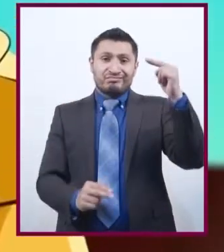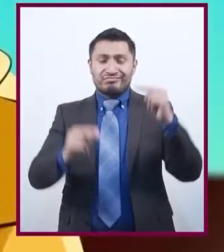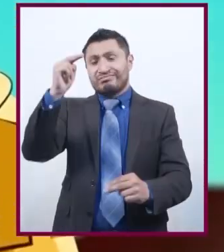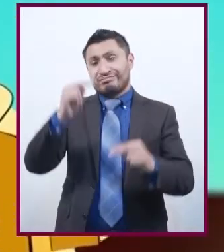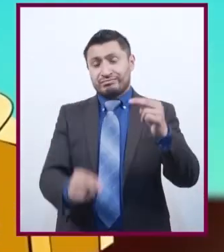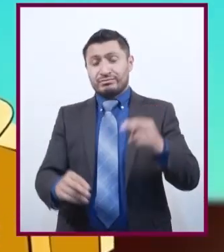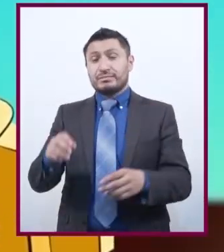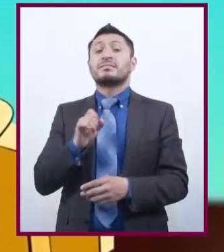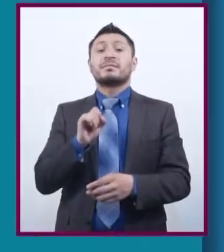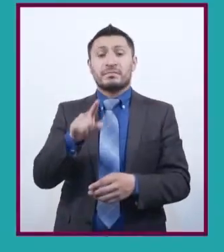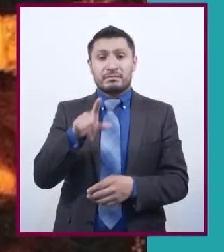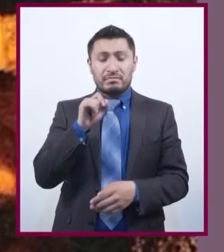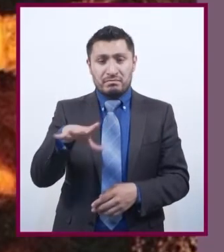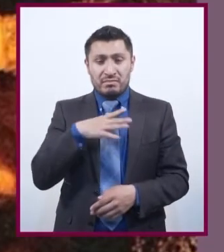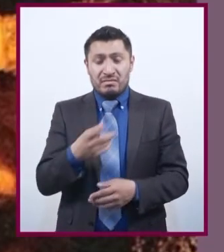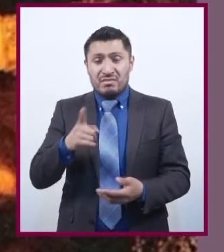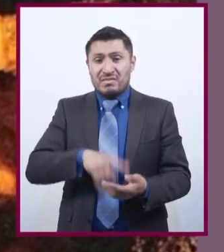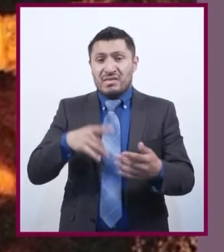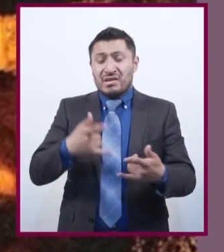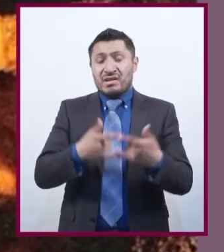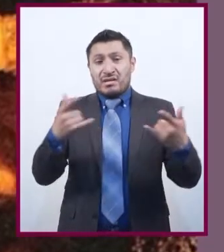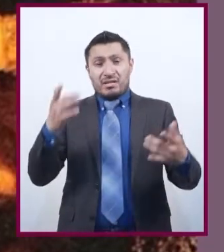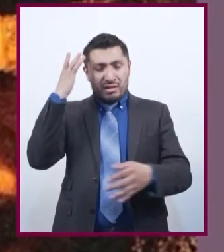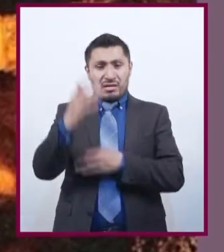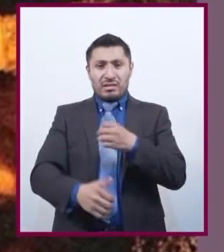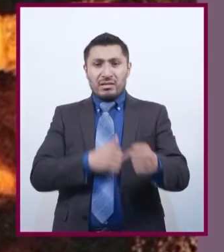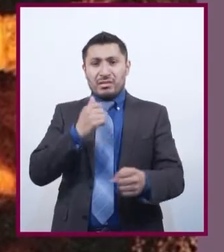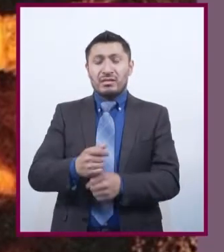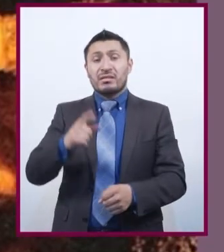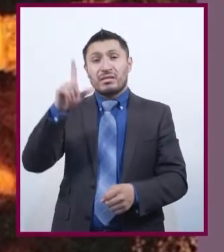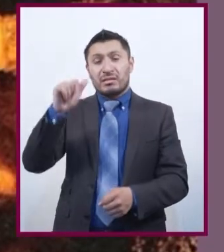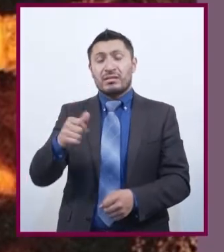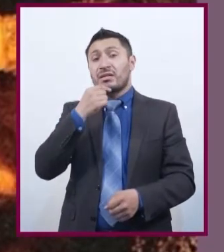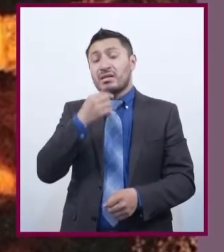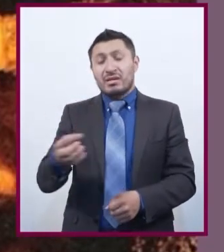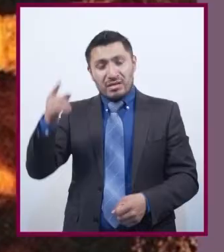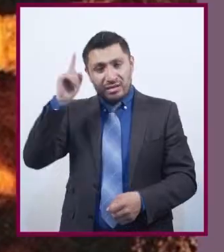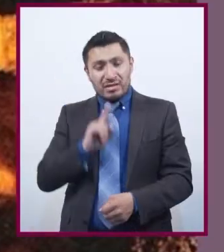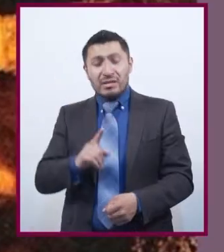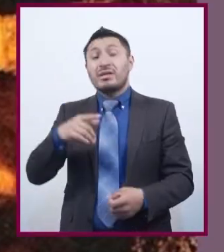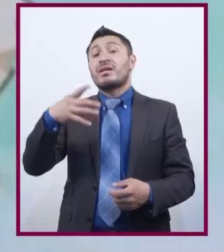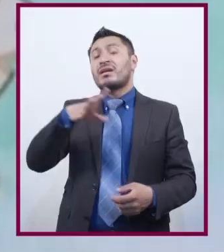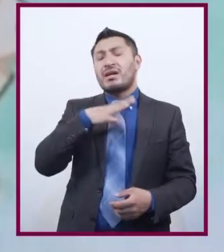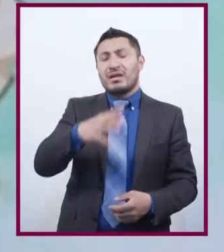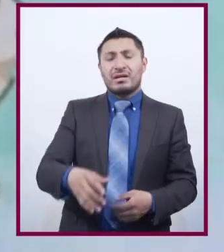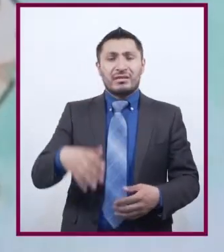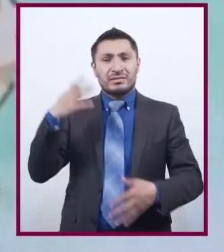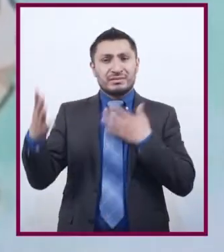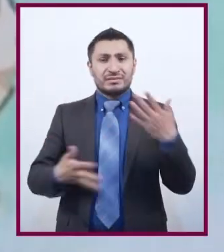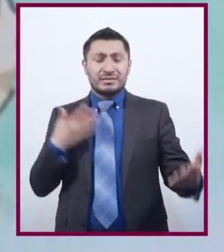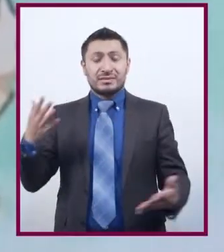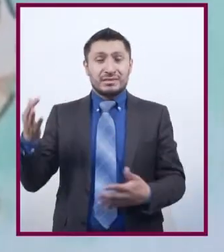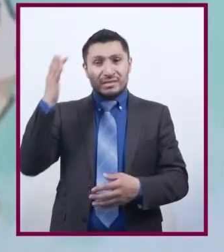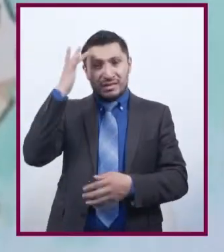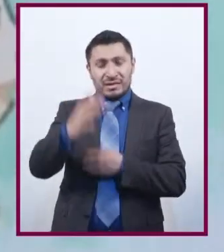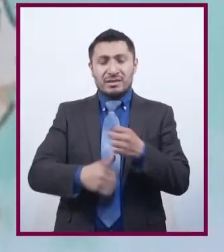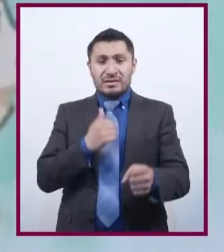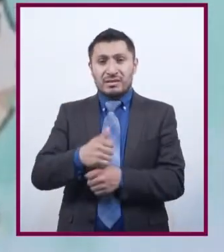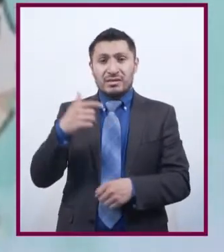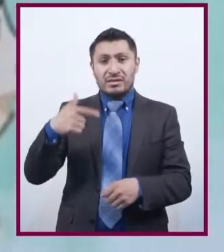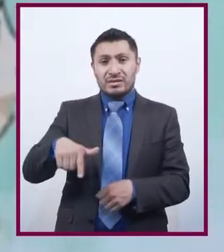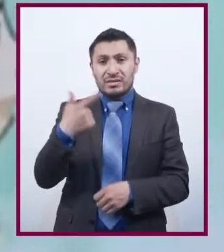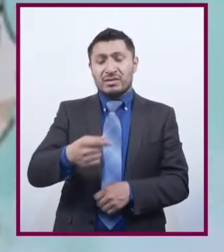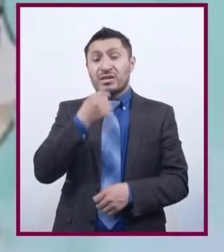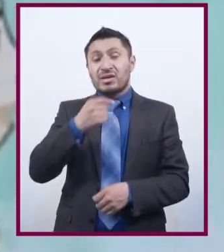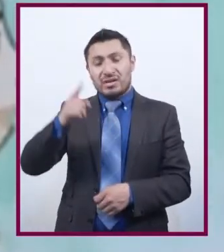que permiten la desigualdad por otro lado en el cuento El cumpleaños de la infanta Oscar Wilde abordó la celebración